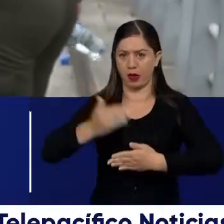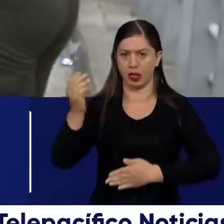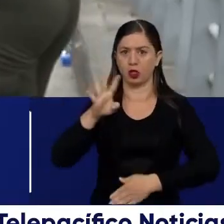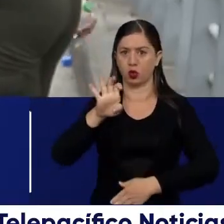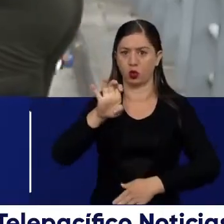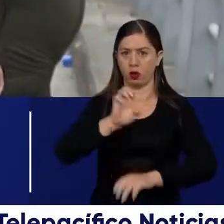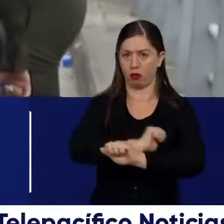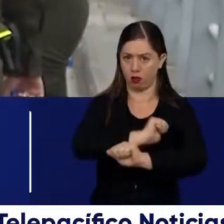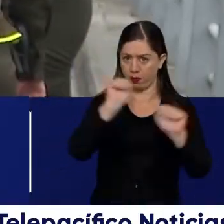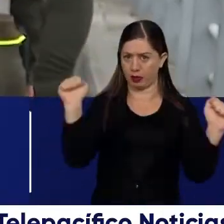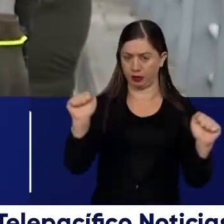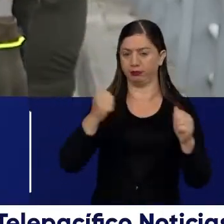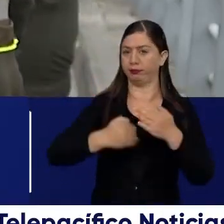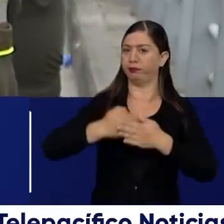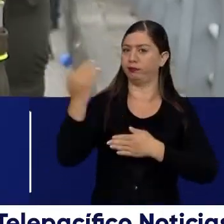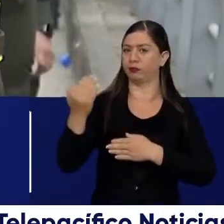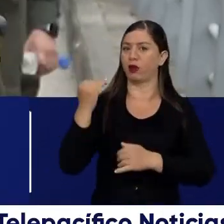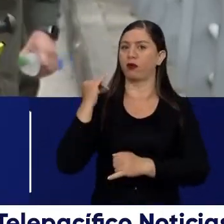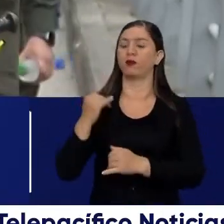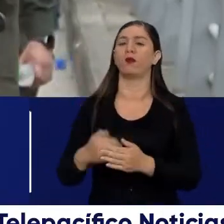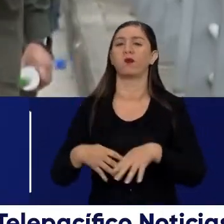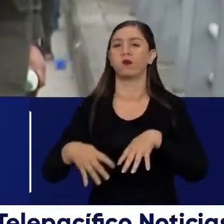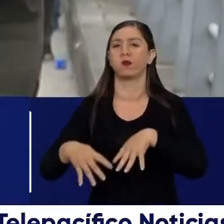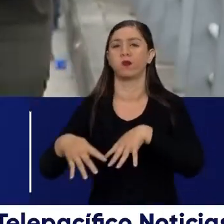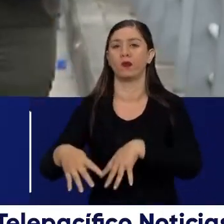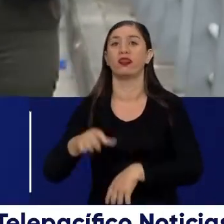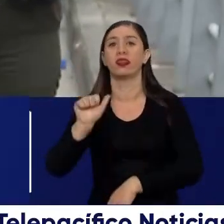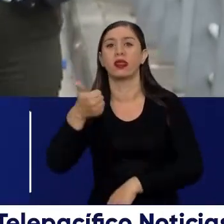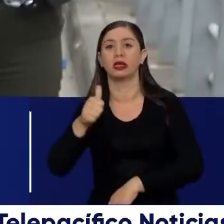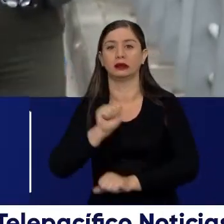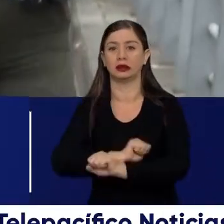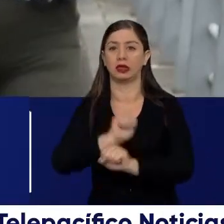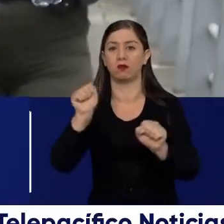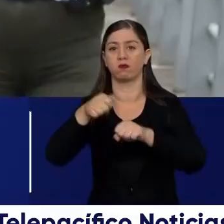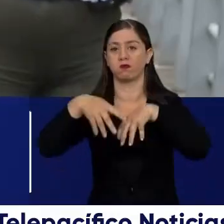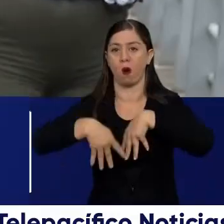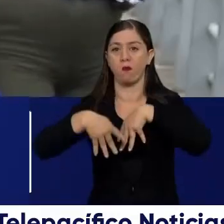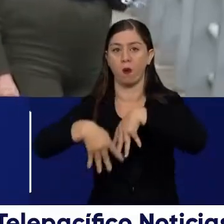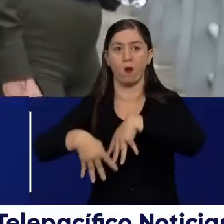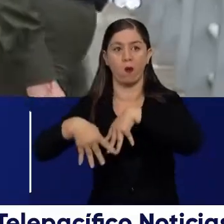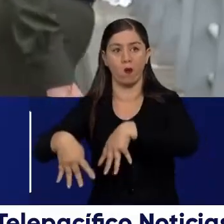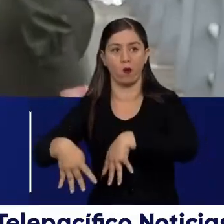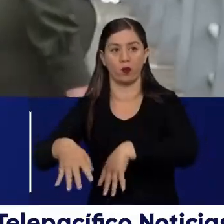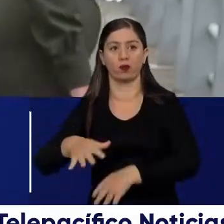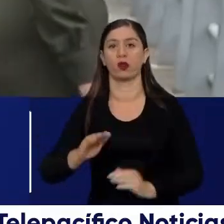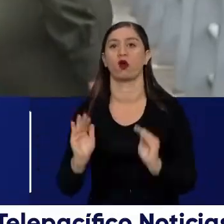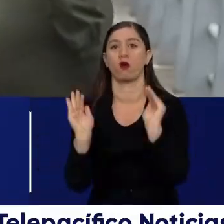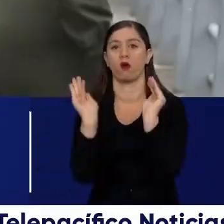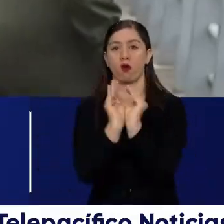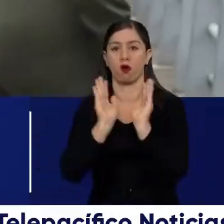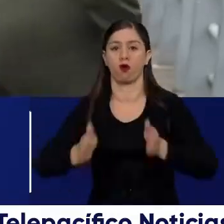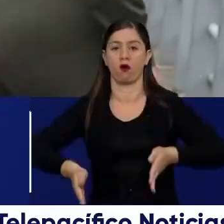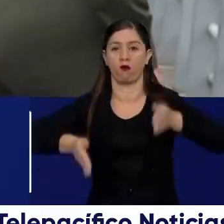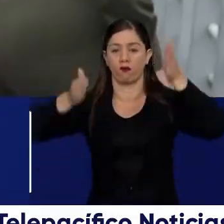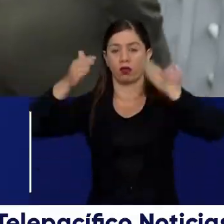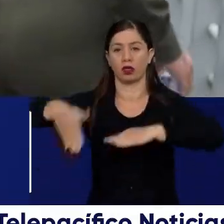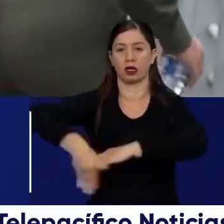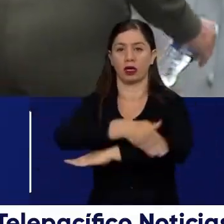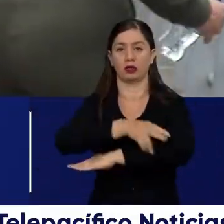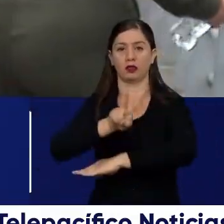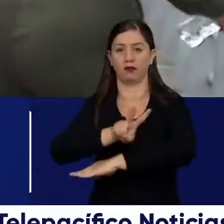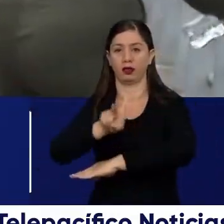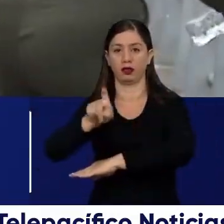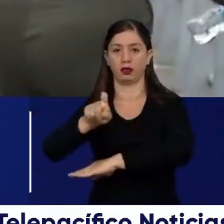las 9 de la mañana, arrancó finalmente a las 10 del sector conocido como Confán del Prado, en la calle 26